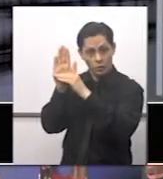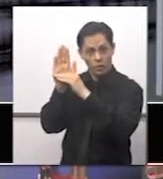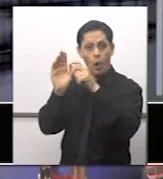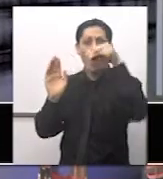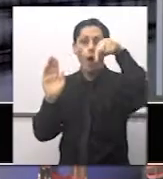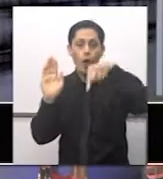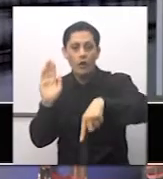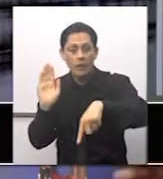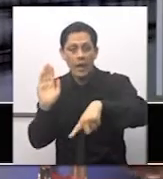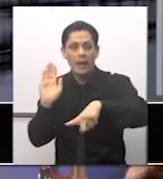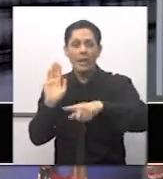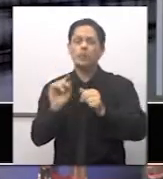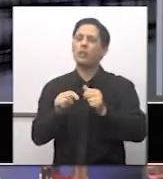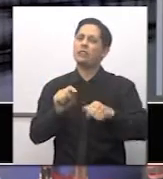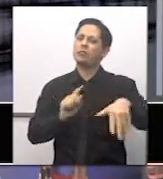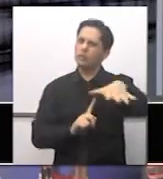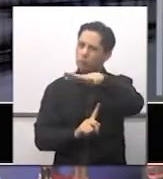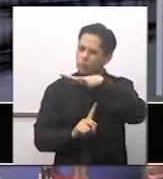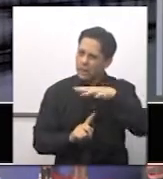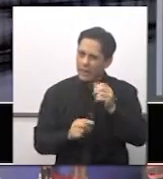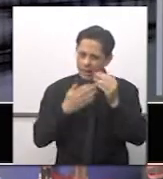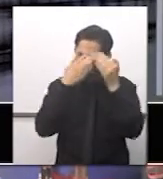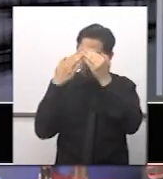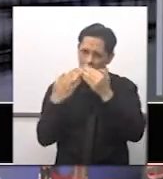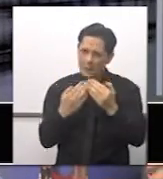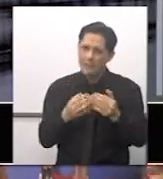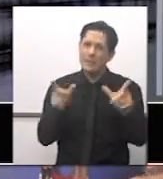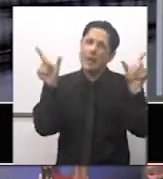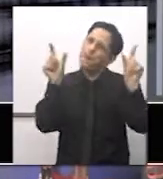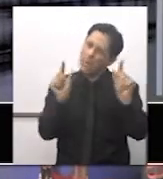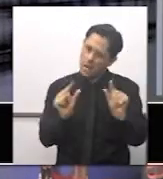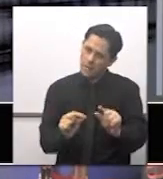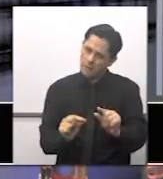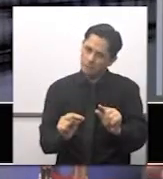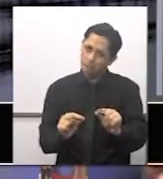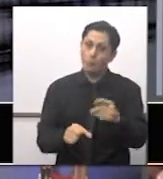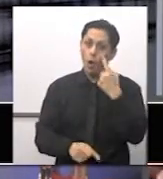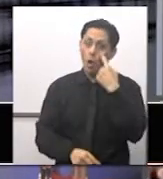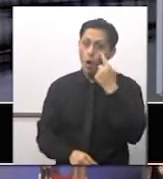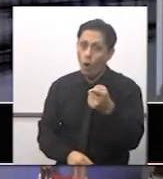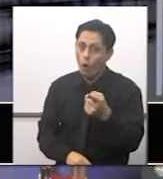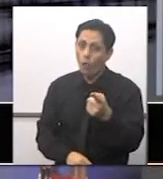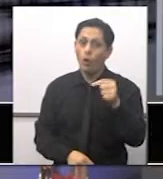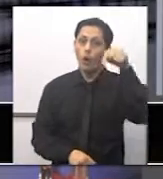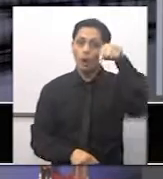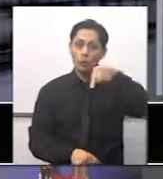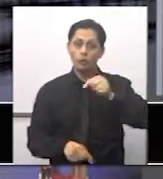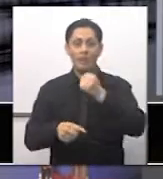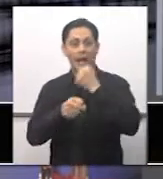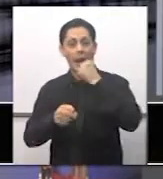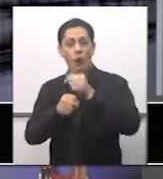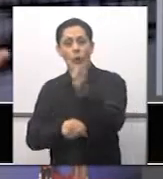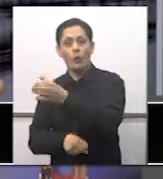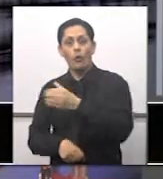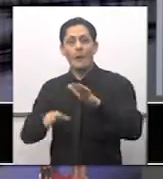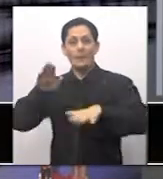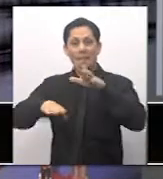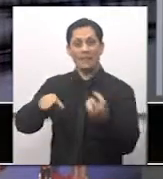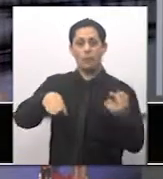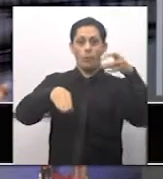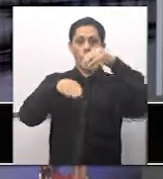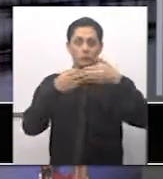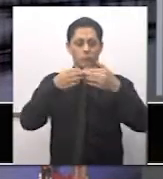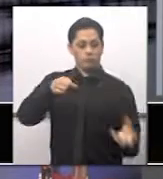que hay que estudiarla más a fondo. Es muy precaria. Sí. Porque es precaria. Sí, pero ojo, los trabajadores eventuales, cuando hay buena carga, tienen muy buenas